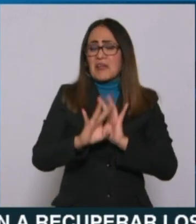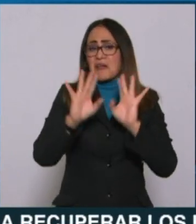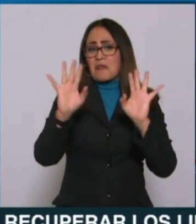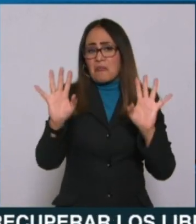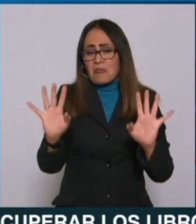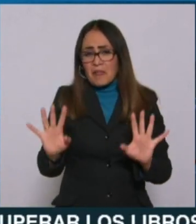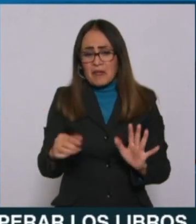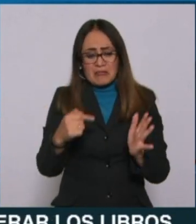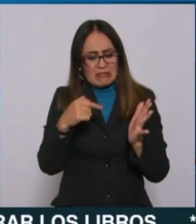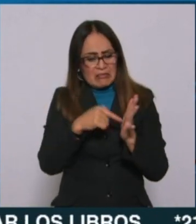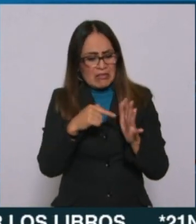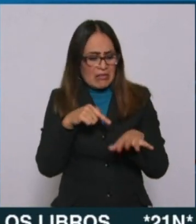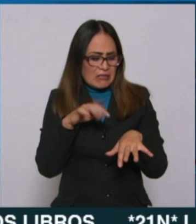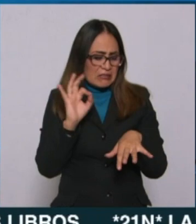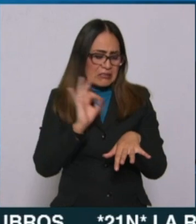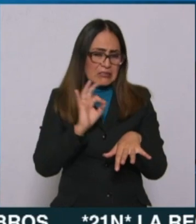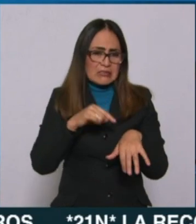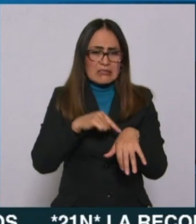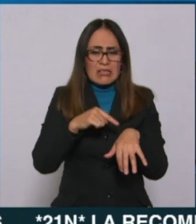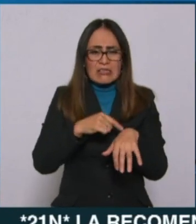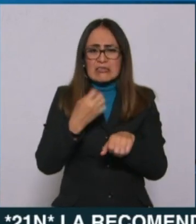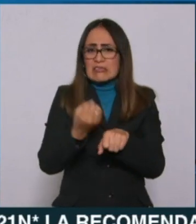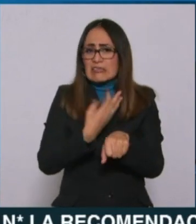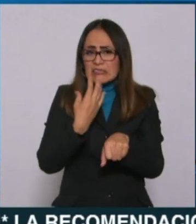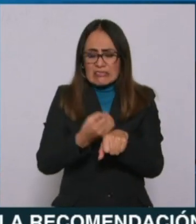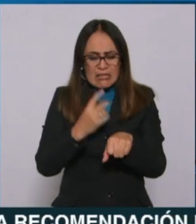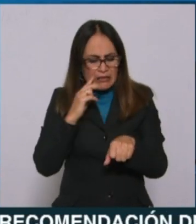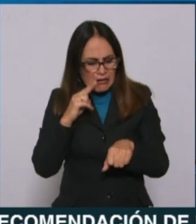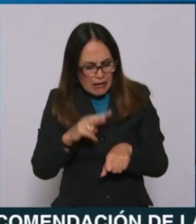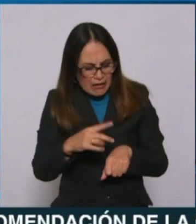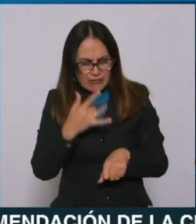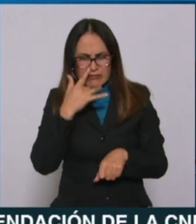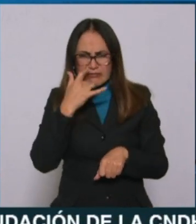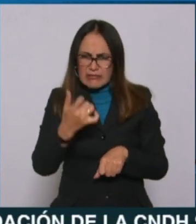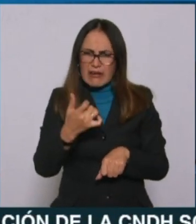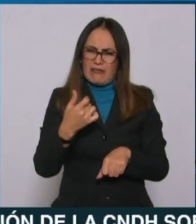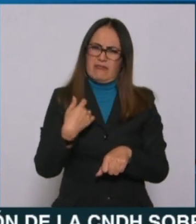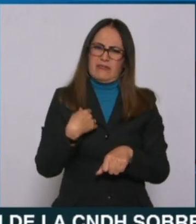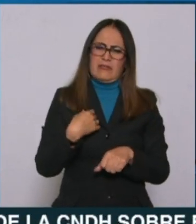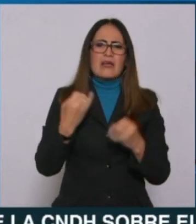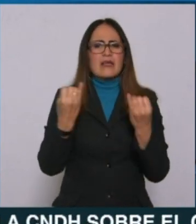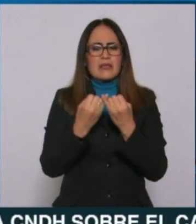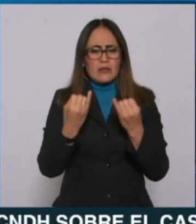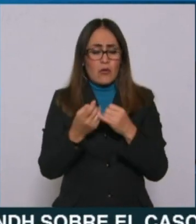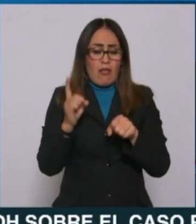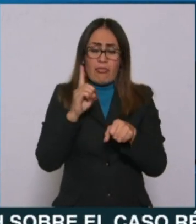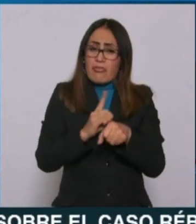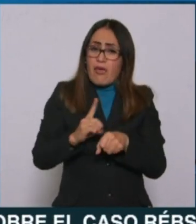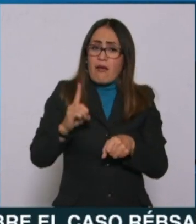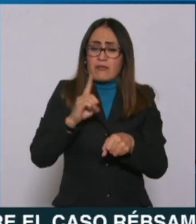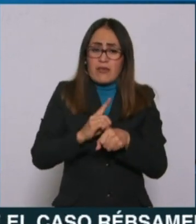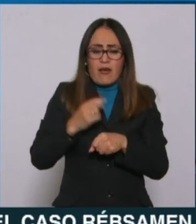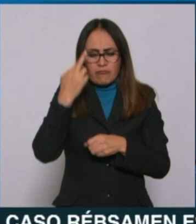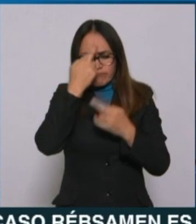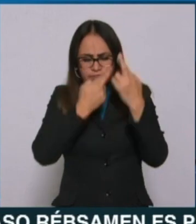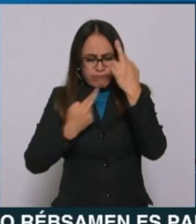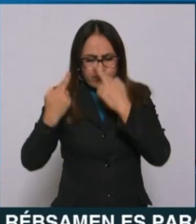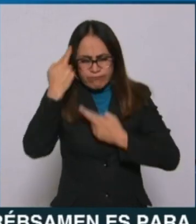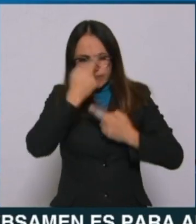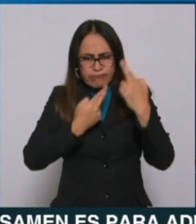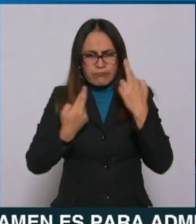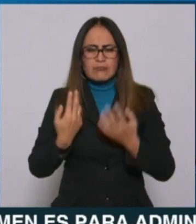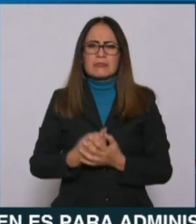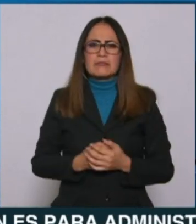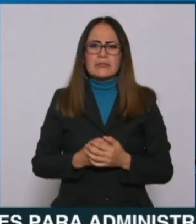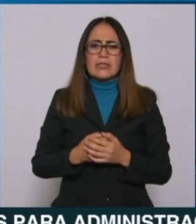mancha que me hable de que algo está pasando en el pie. Revisar diariamente. Los